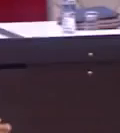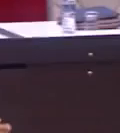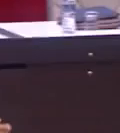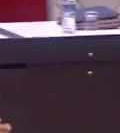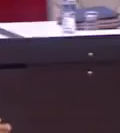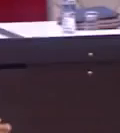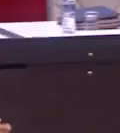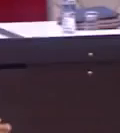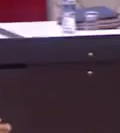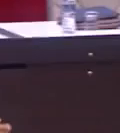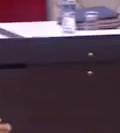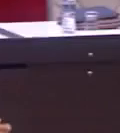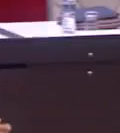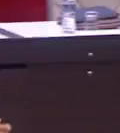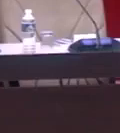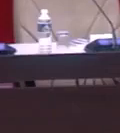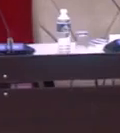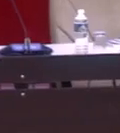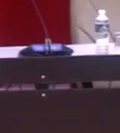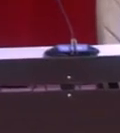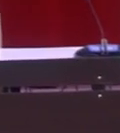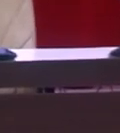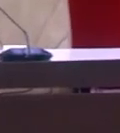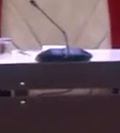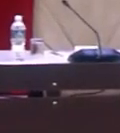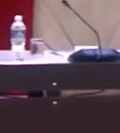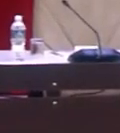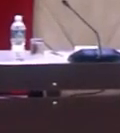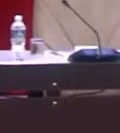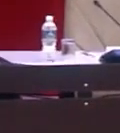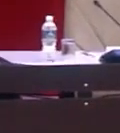se hace la banana, hoy continúe domesticando la